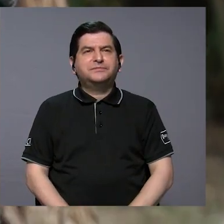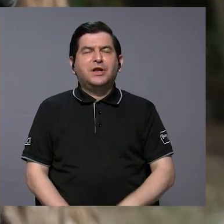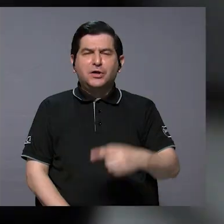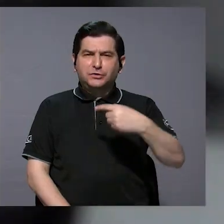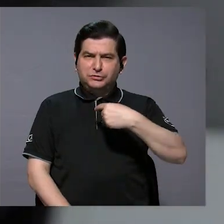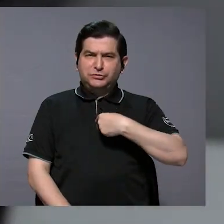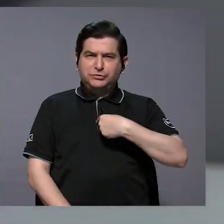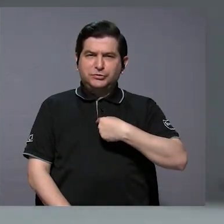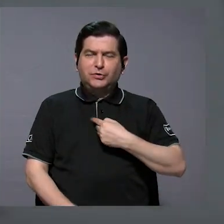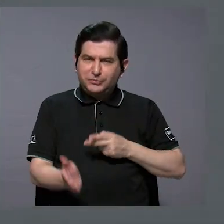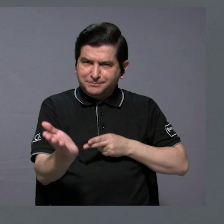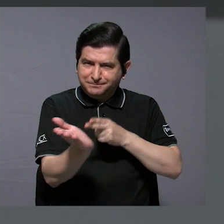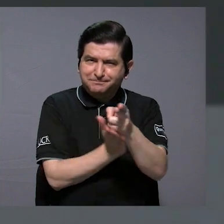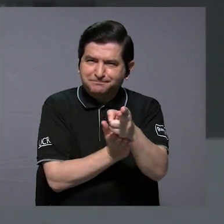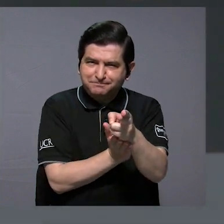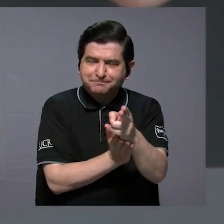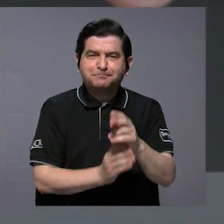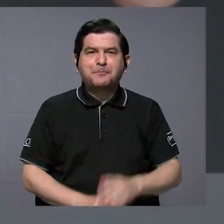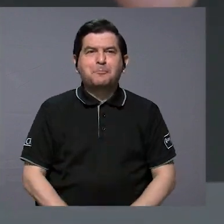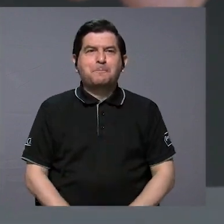honestamente, como